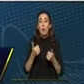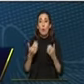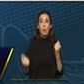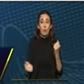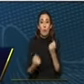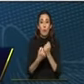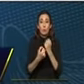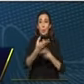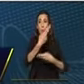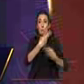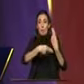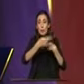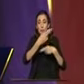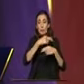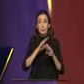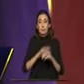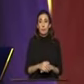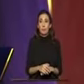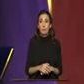generar emprendimientos.